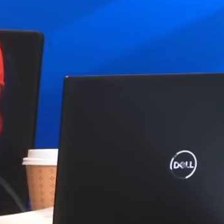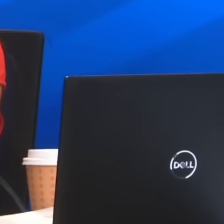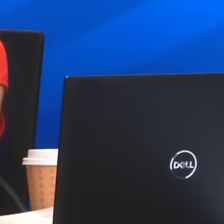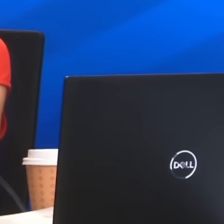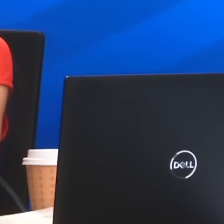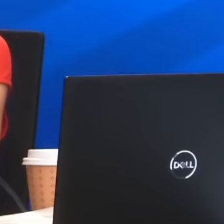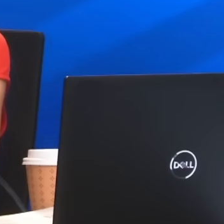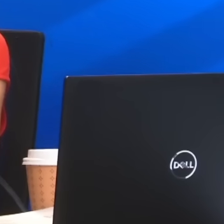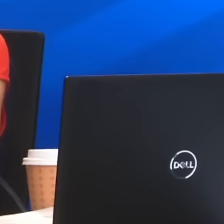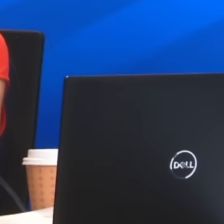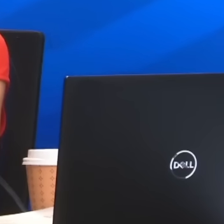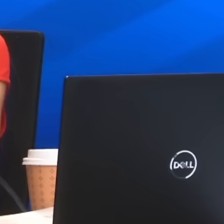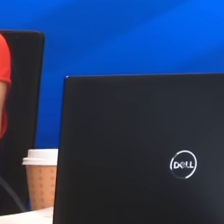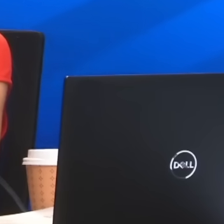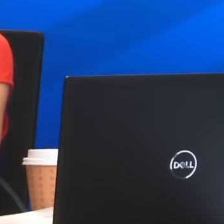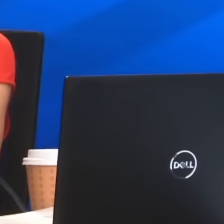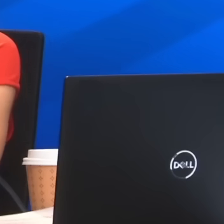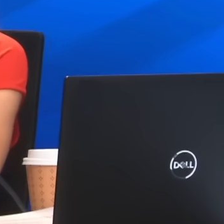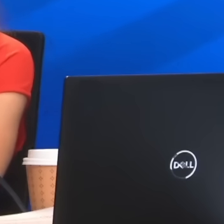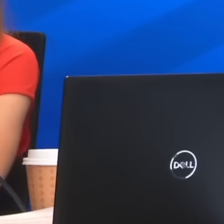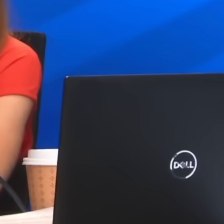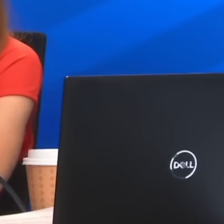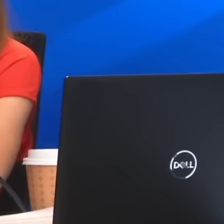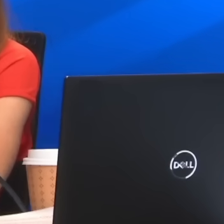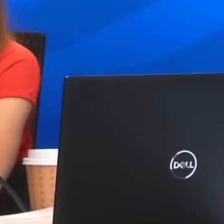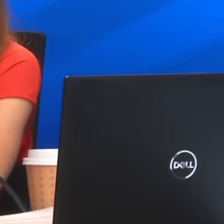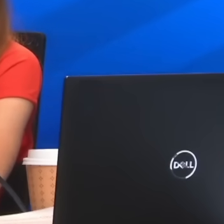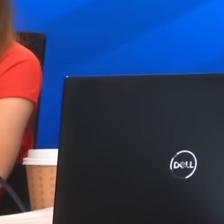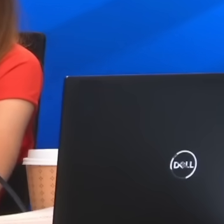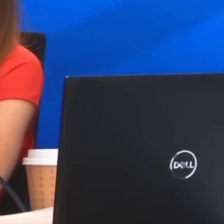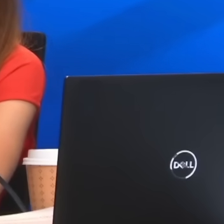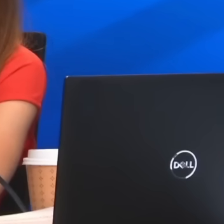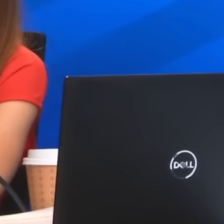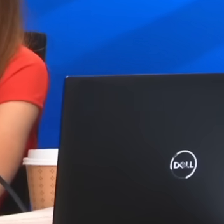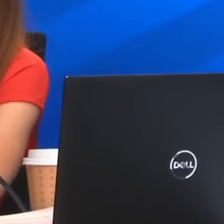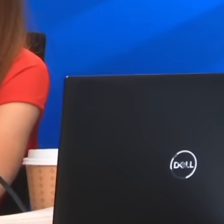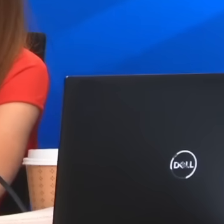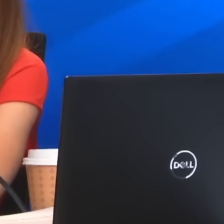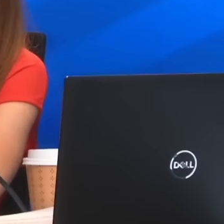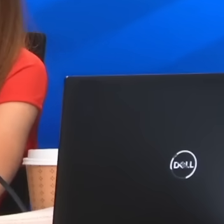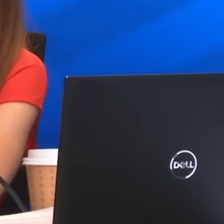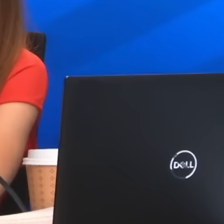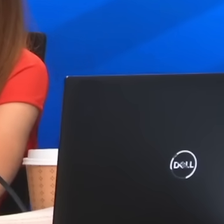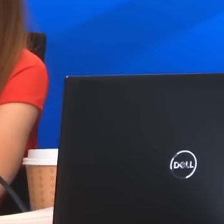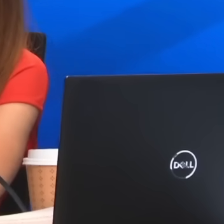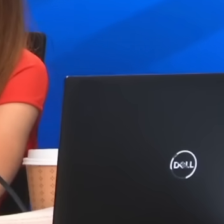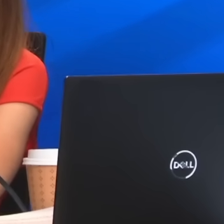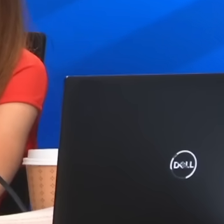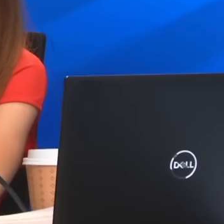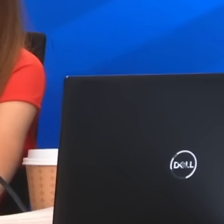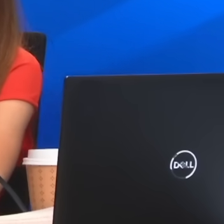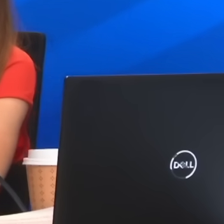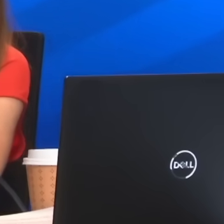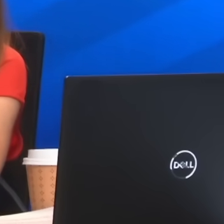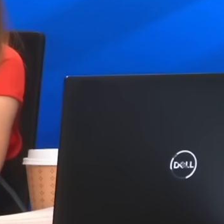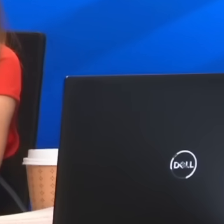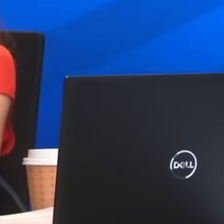recuerdo. El Financiero lo traía más o menos por ahí, 63, 64. Y ahora el Universal le da